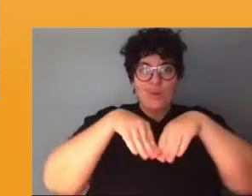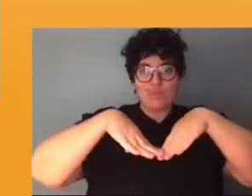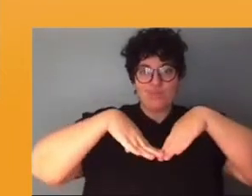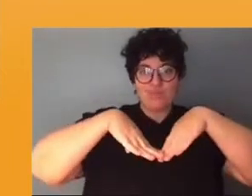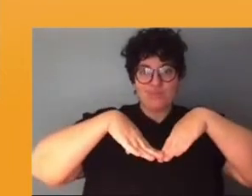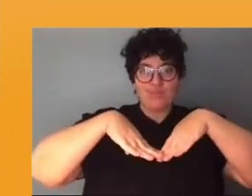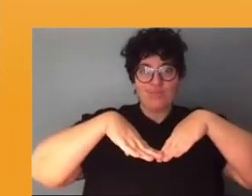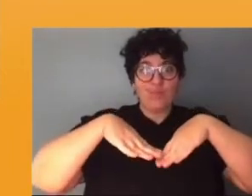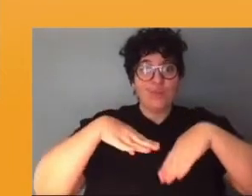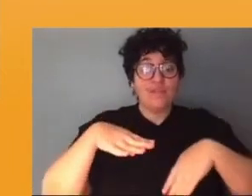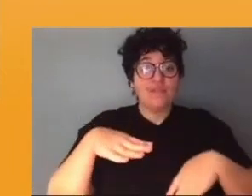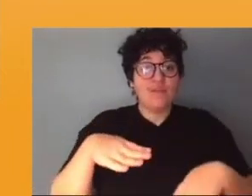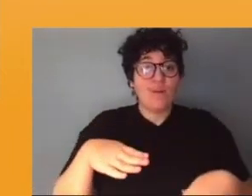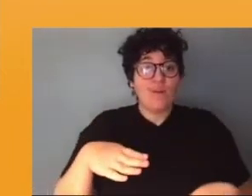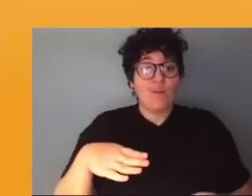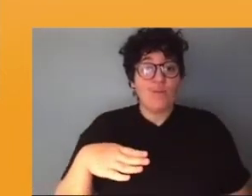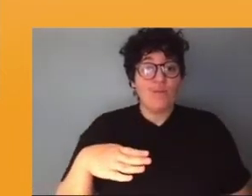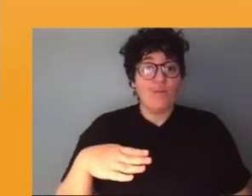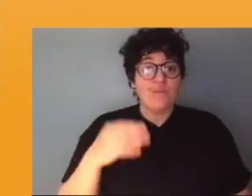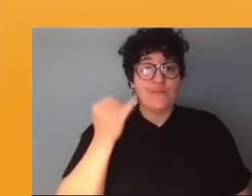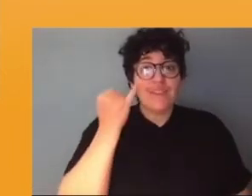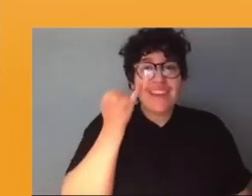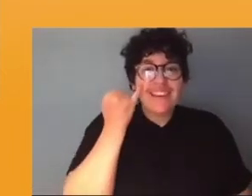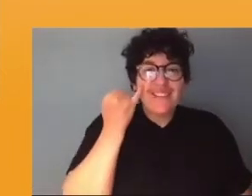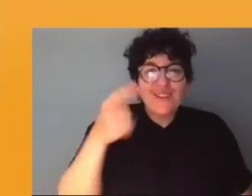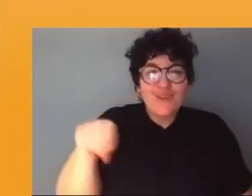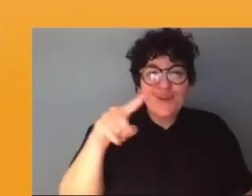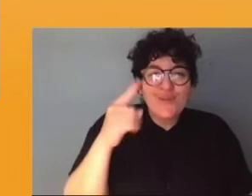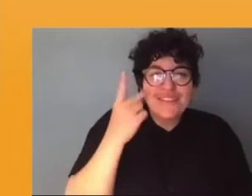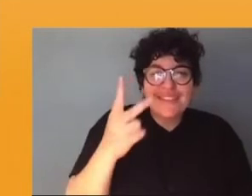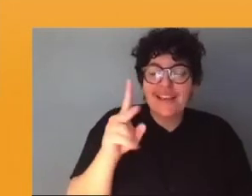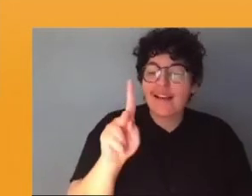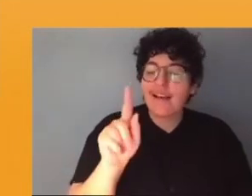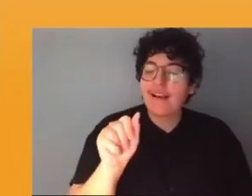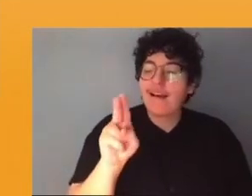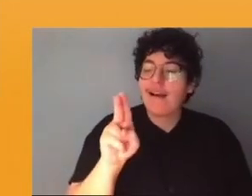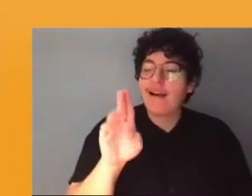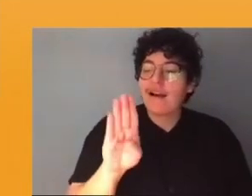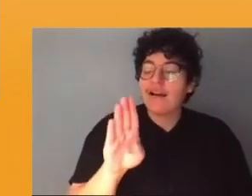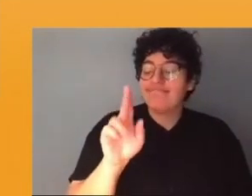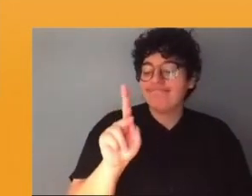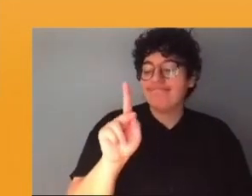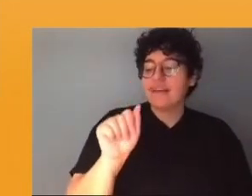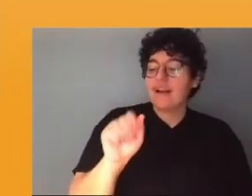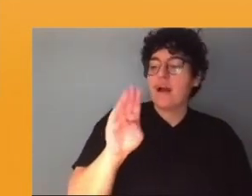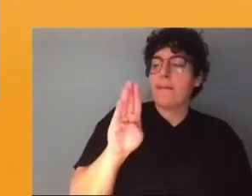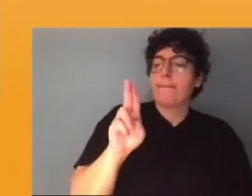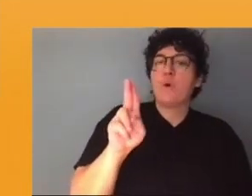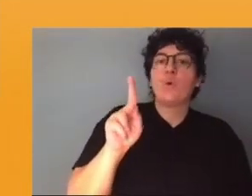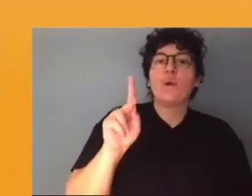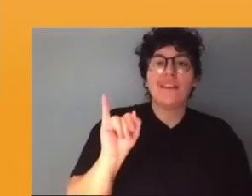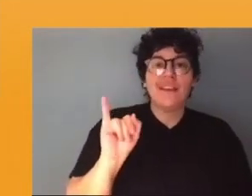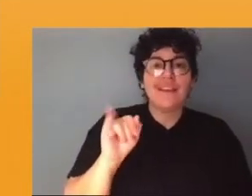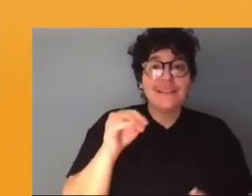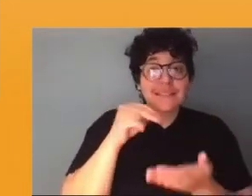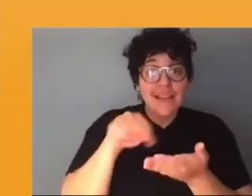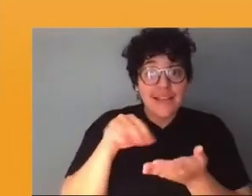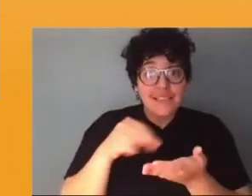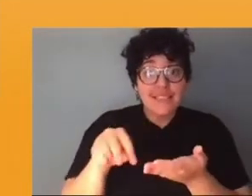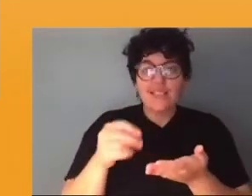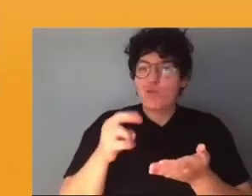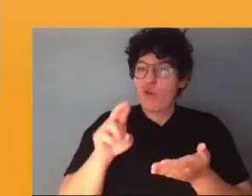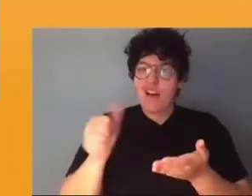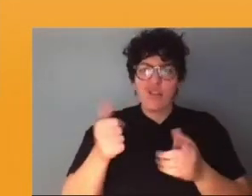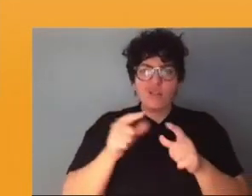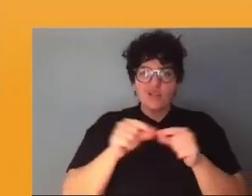Para las personas que han visto baile kabuki y baile clásico de japonés, los que son